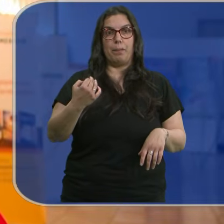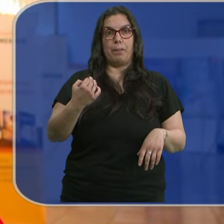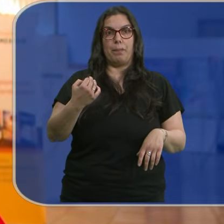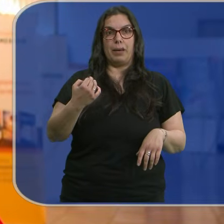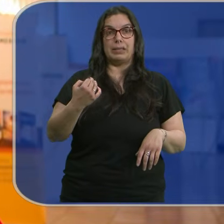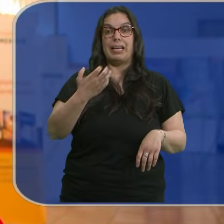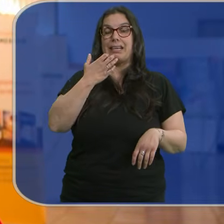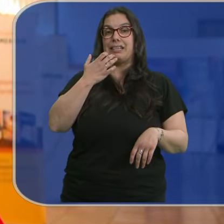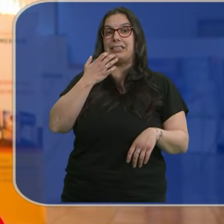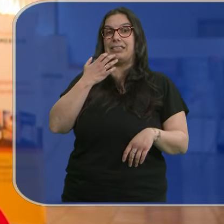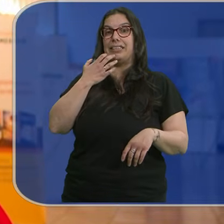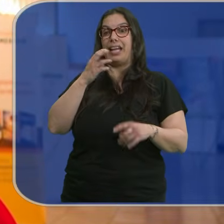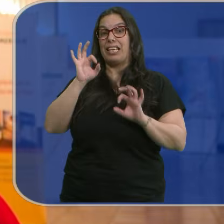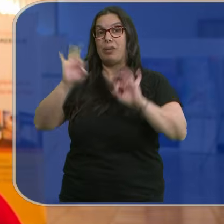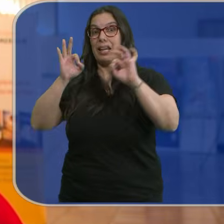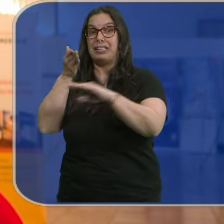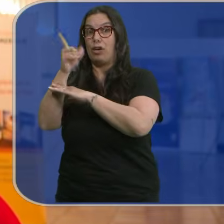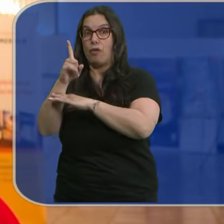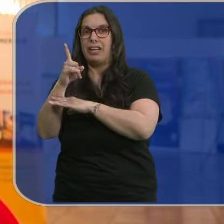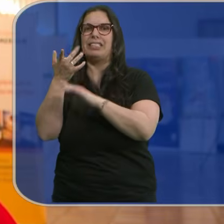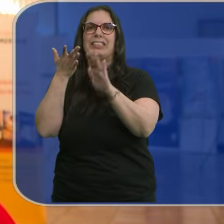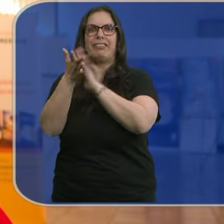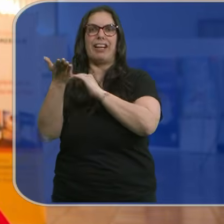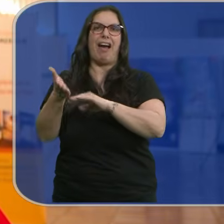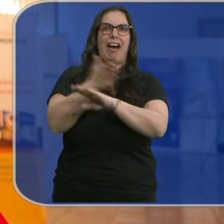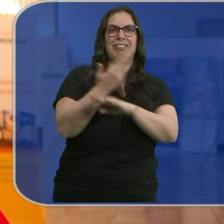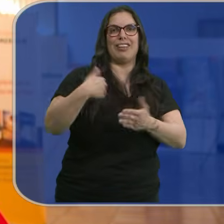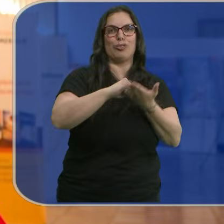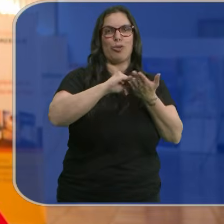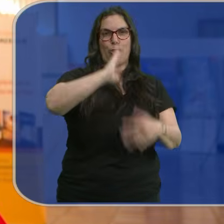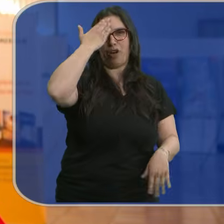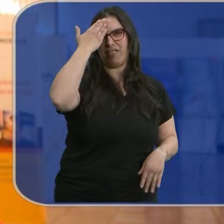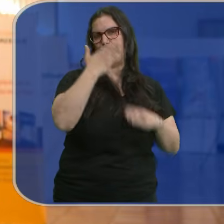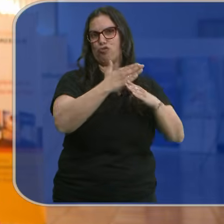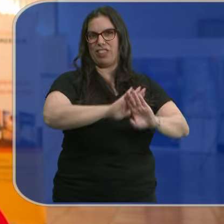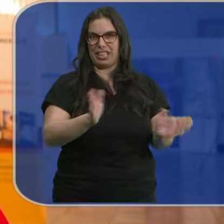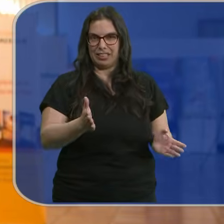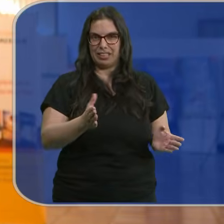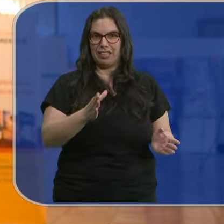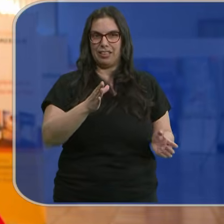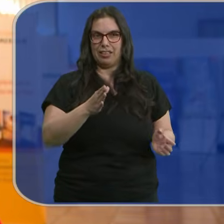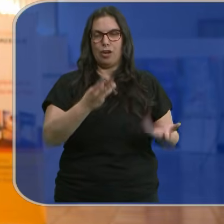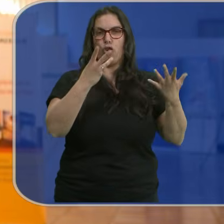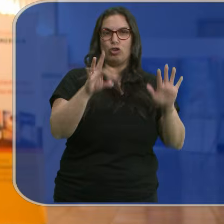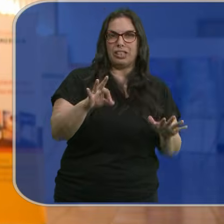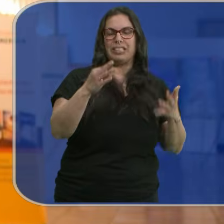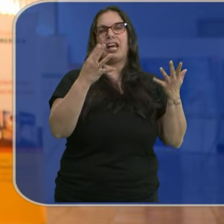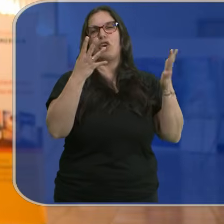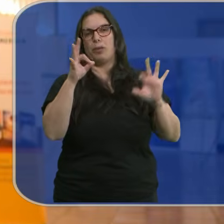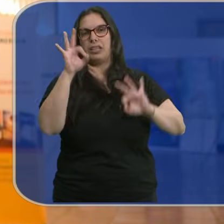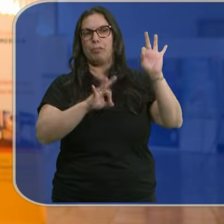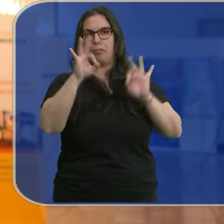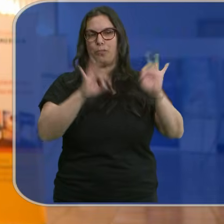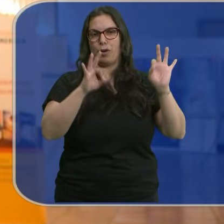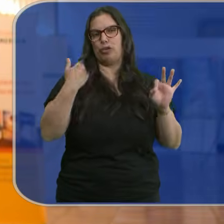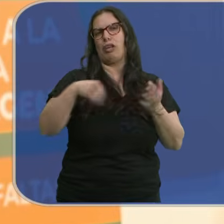lo has resuelto. Esa es nuestra función, resolver. De hecho, el 80-90% de las consultas se resuelven, aunque no se vean, en el primer